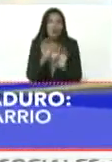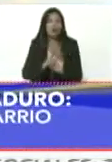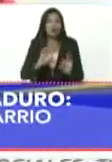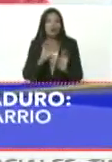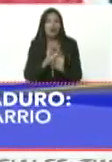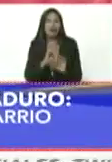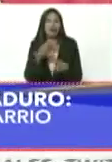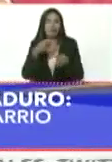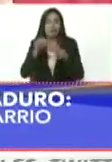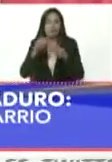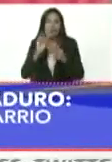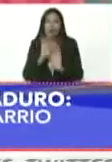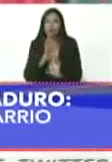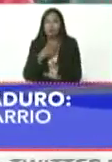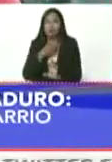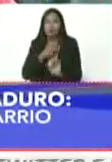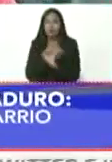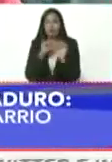para pintarse una uña.